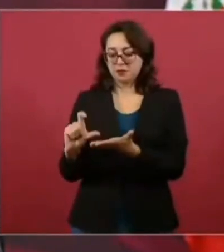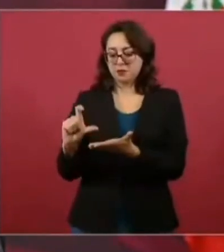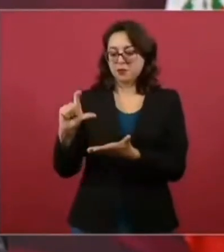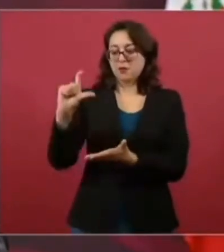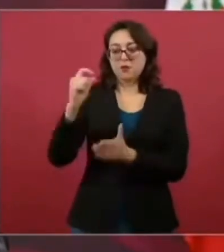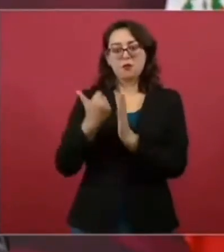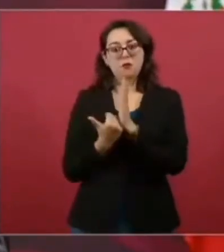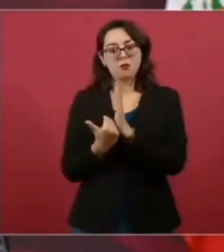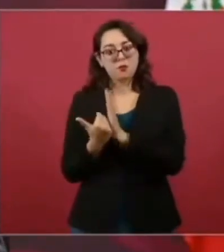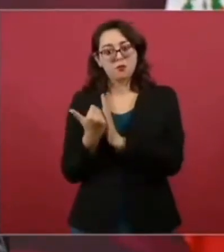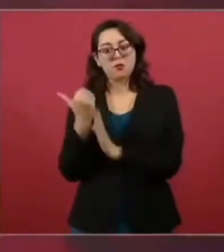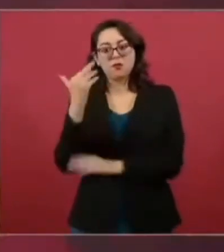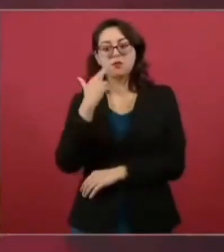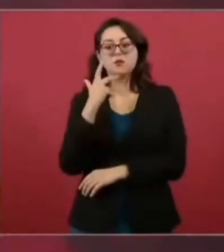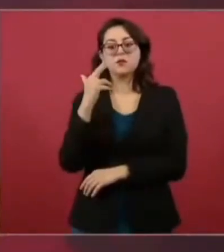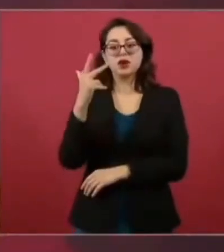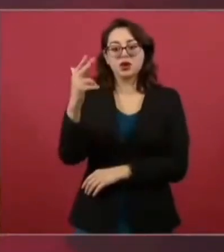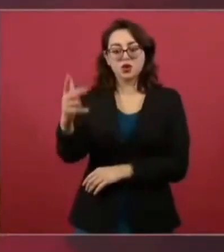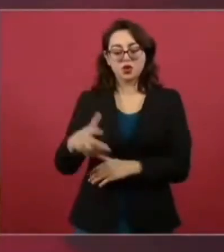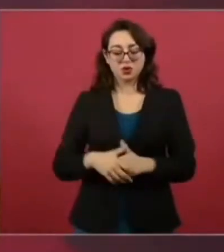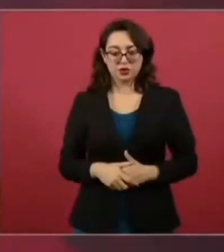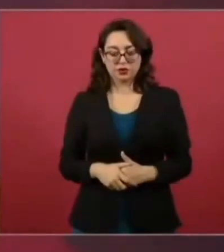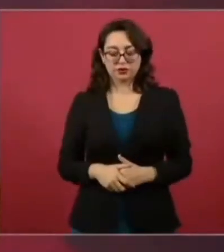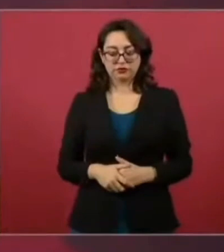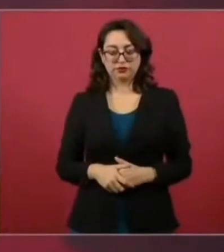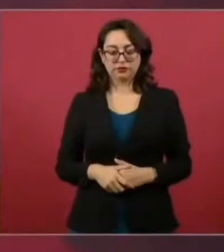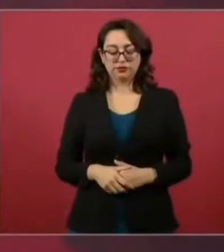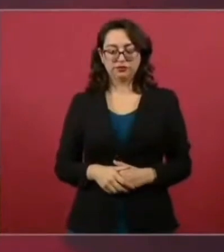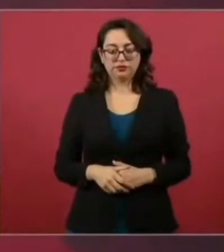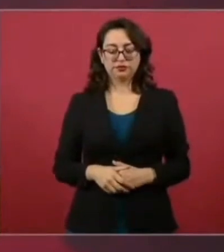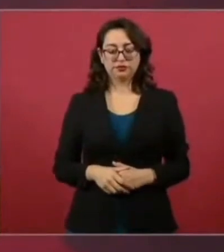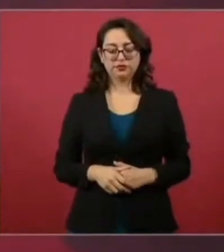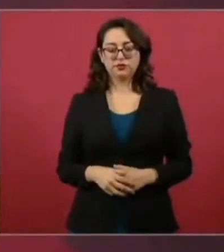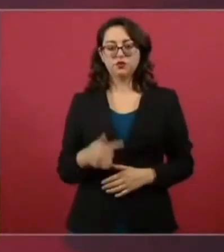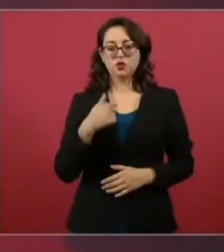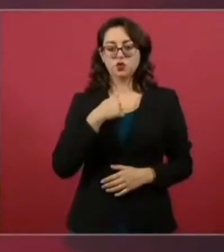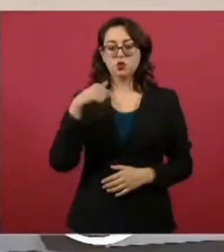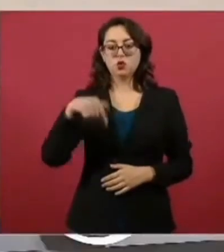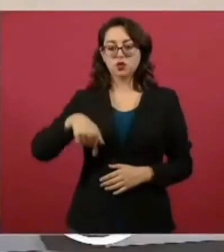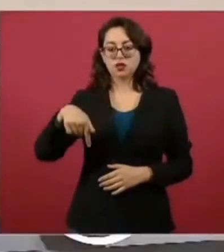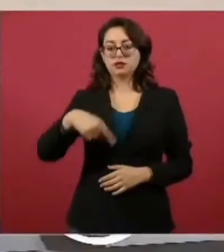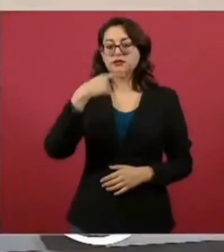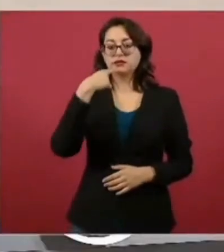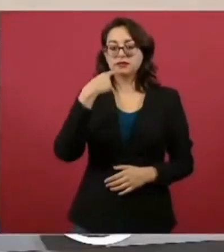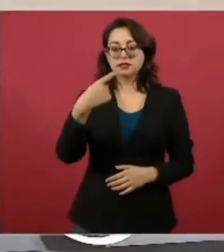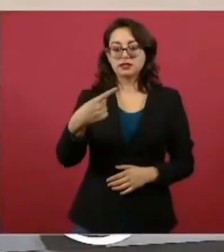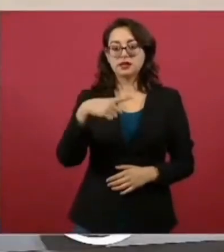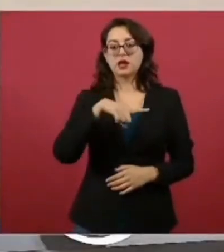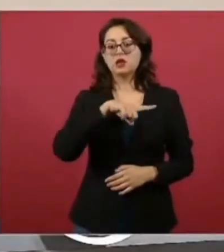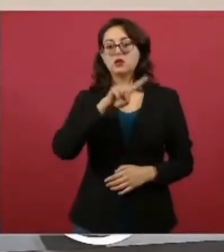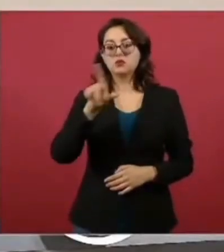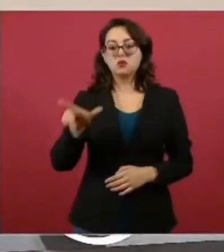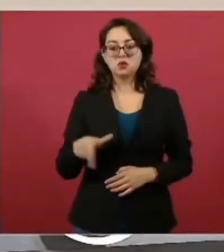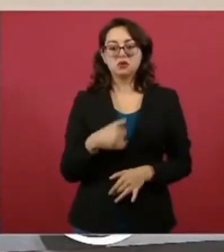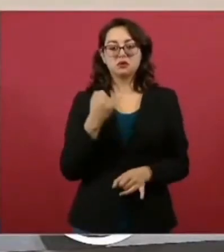hay quienes, lo dije aquí y luego vi en las redes que me tacharon